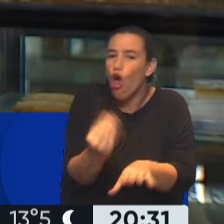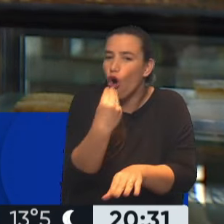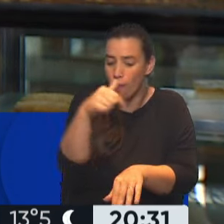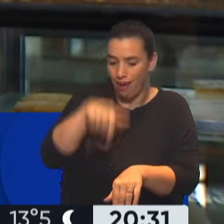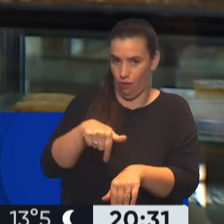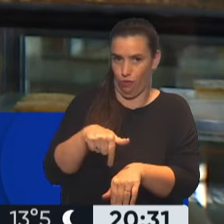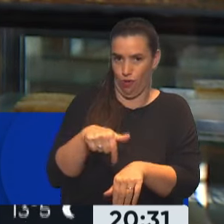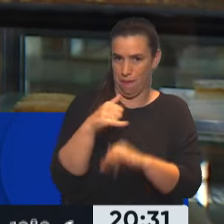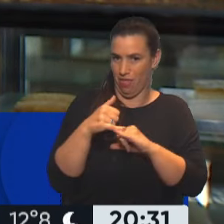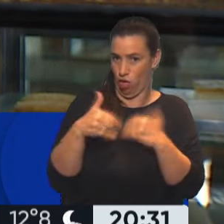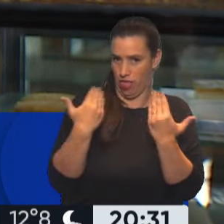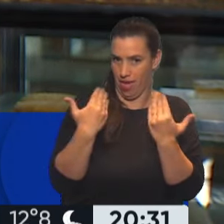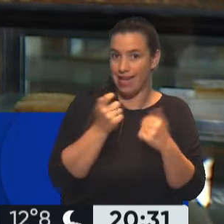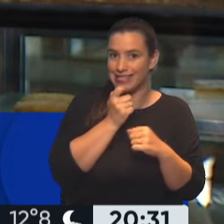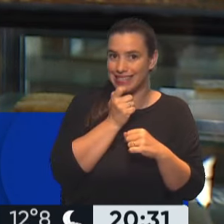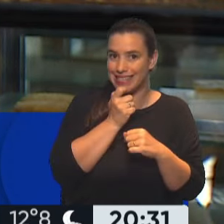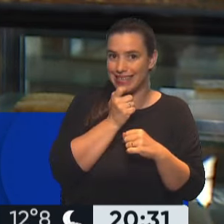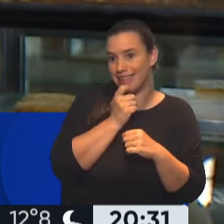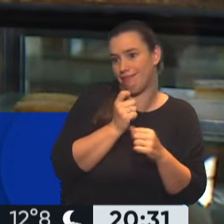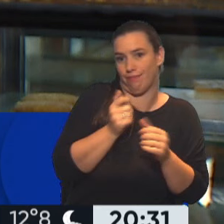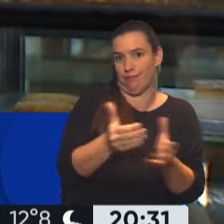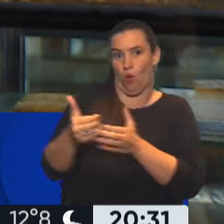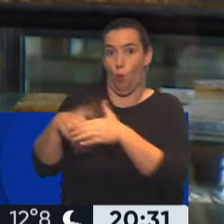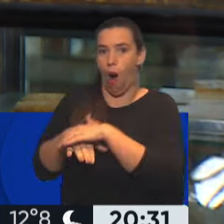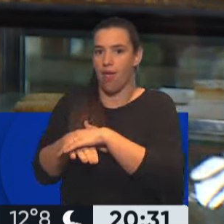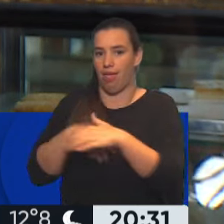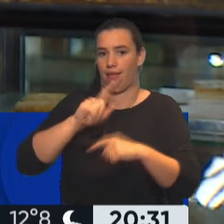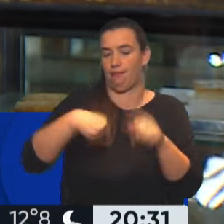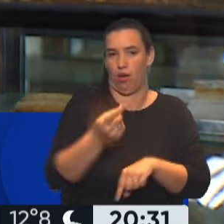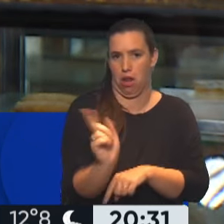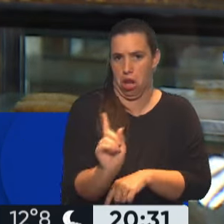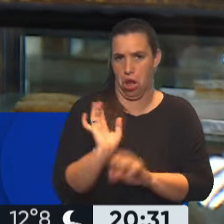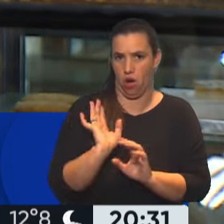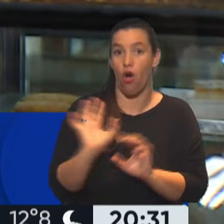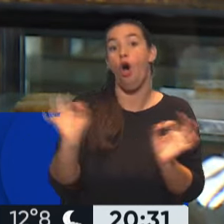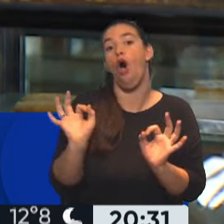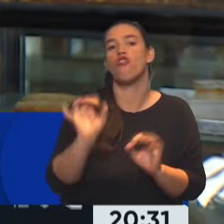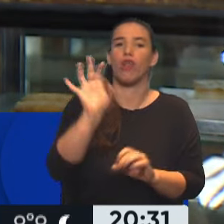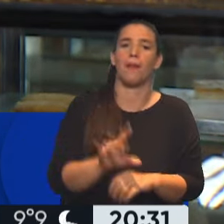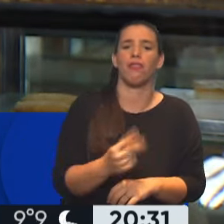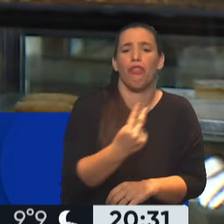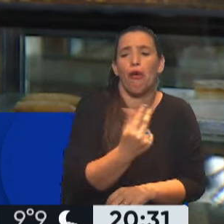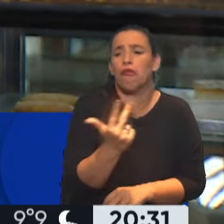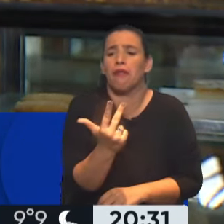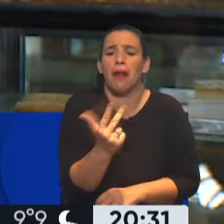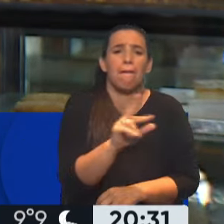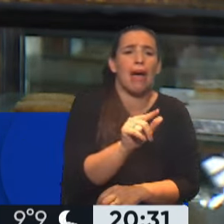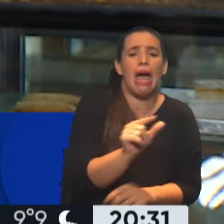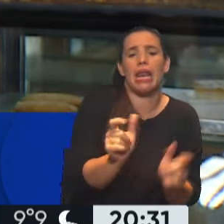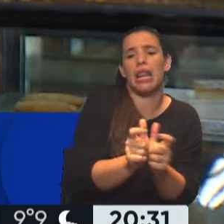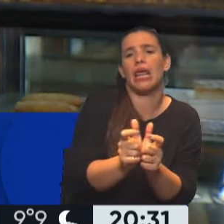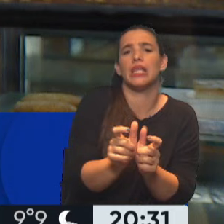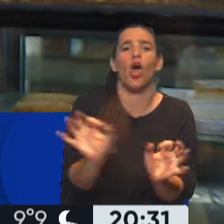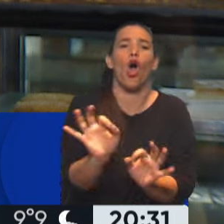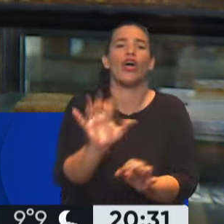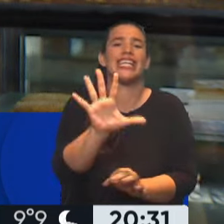quedó, no viene a la noche o a la tarde. Y si tiene a buscar, viene a buscar dos pancitos, te pide nada más, dame 500